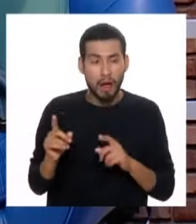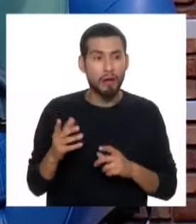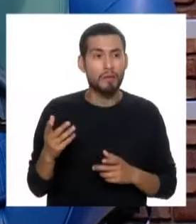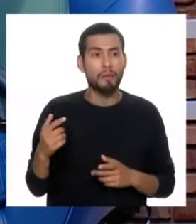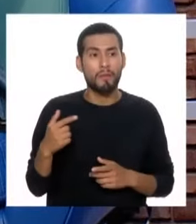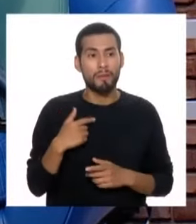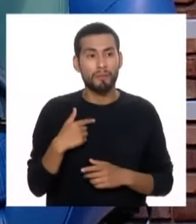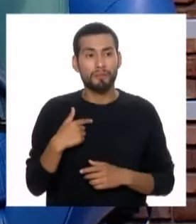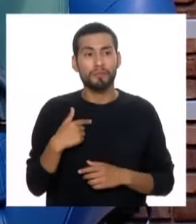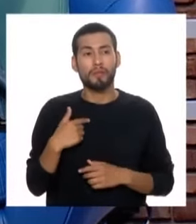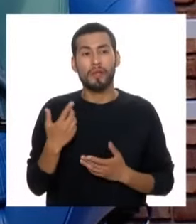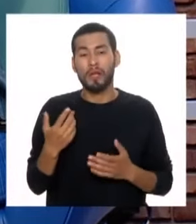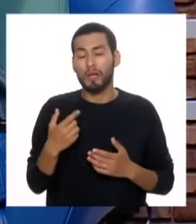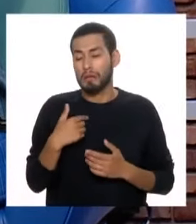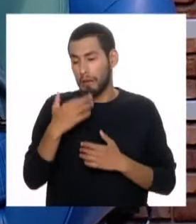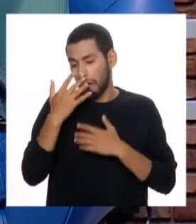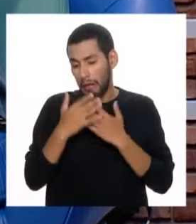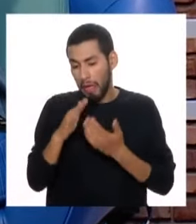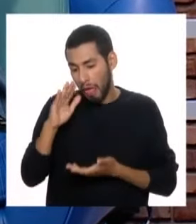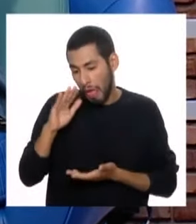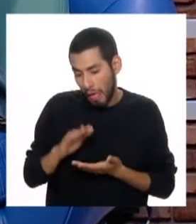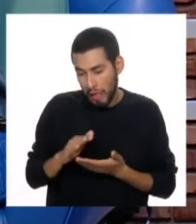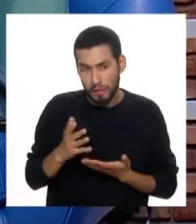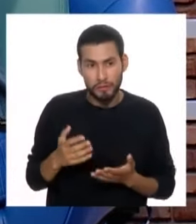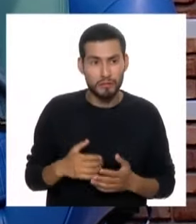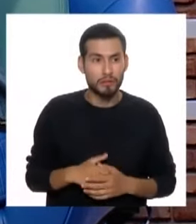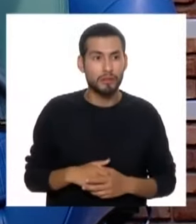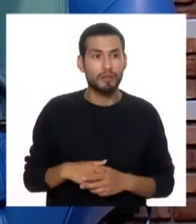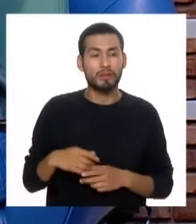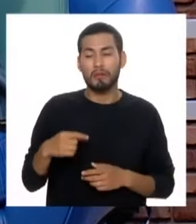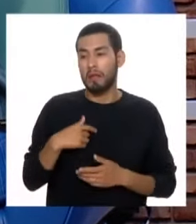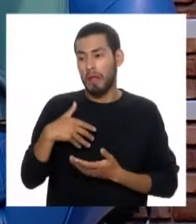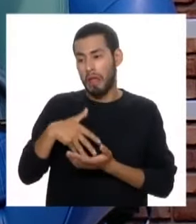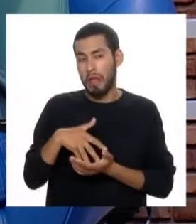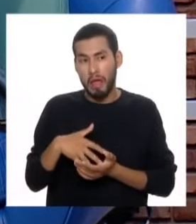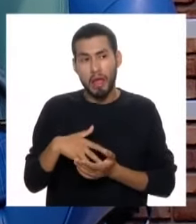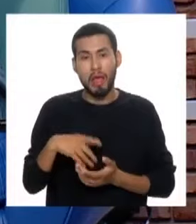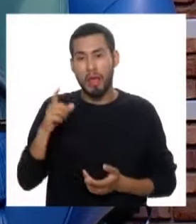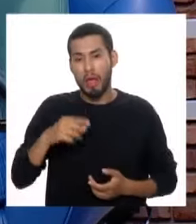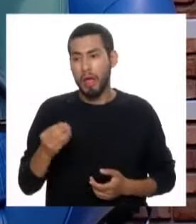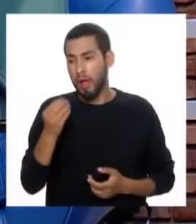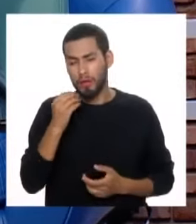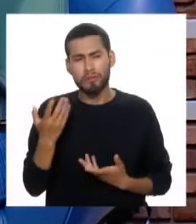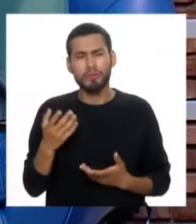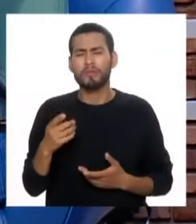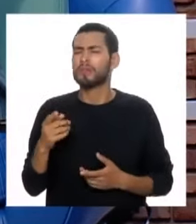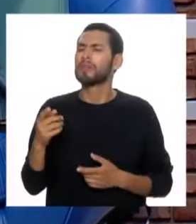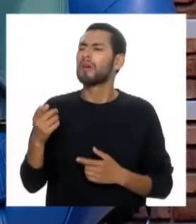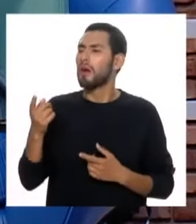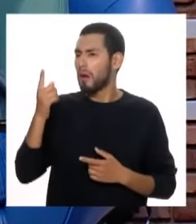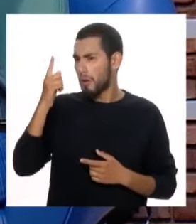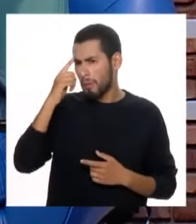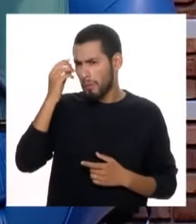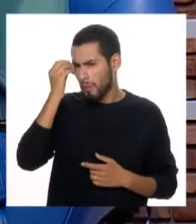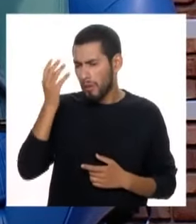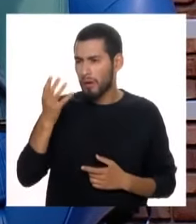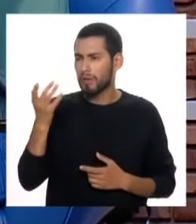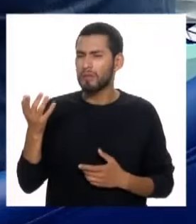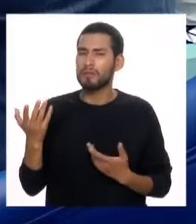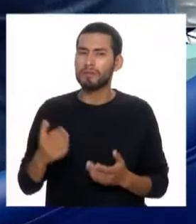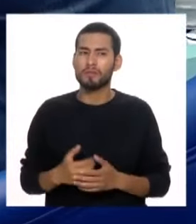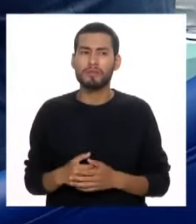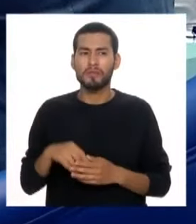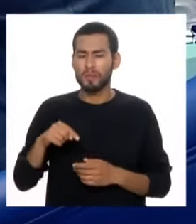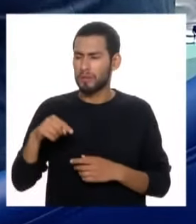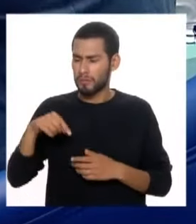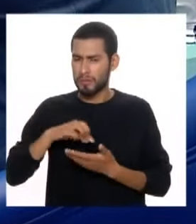voy a quedar sin sangre, me voy a debilitar, luego tengo que tomar mucho jugo. Y hay un montón de mitos que se siguen repitiendo y justamente